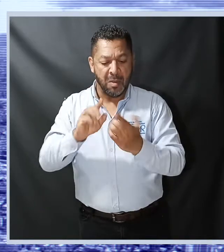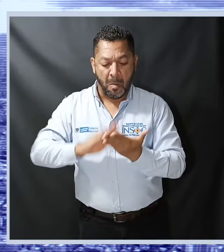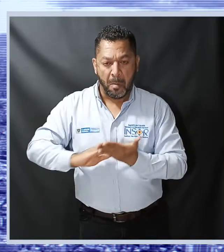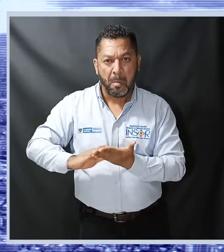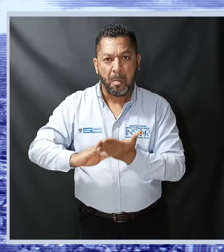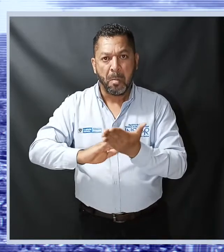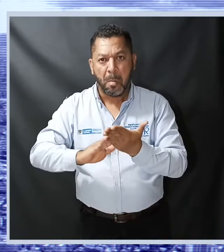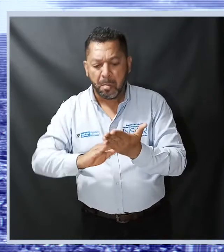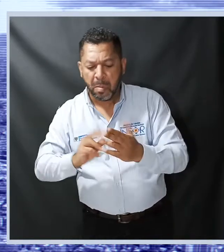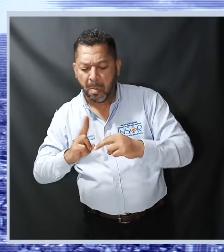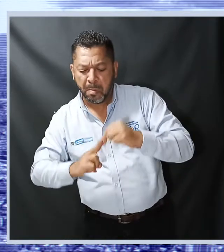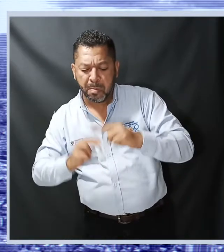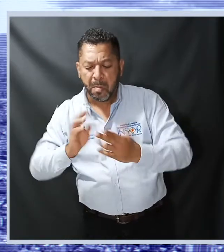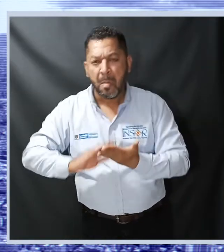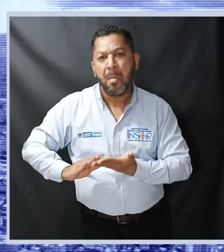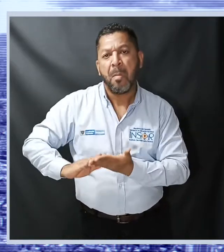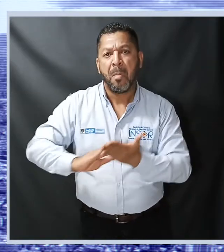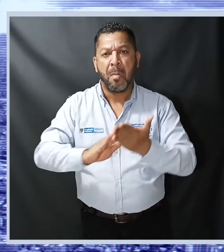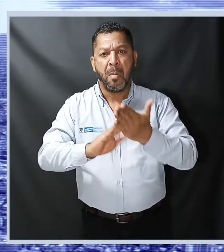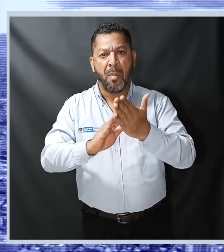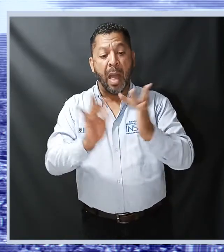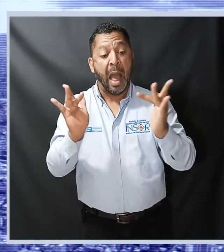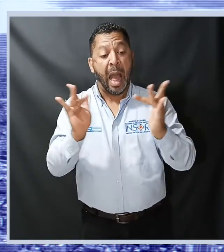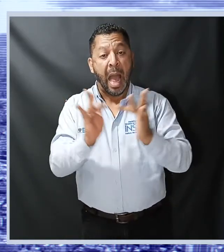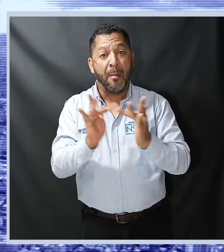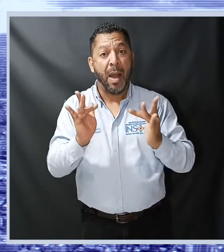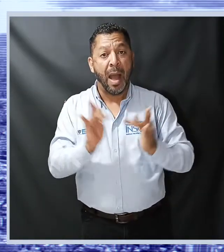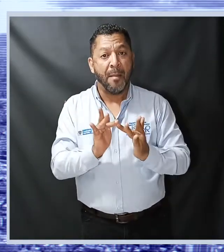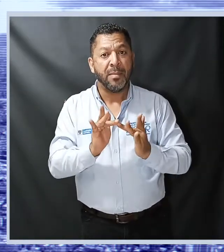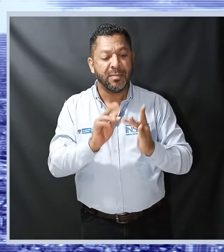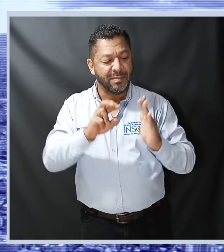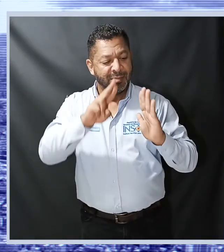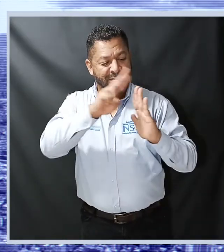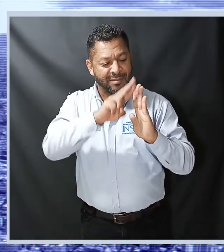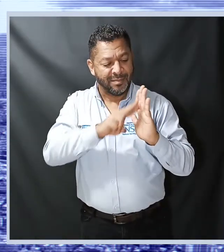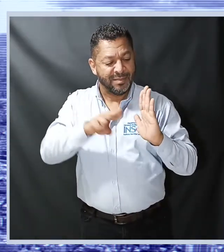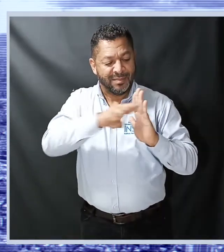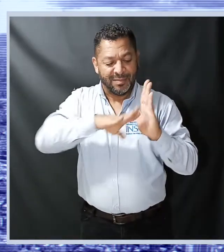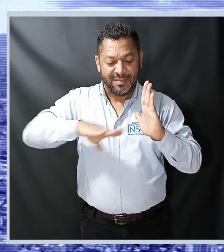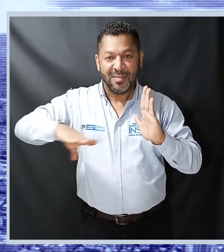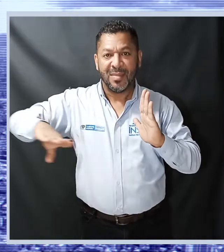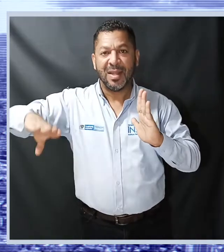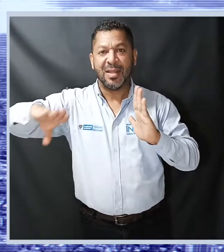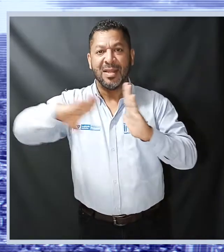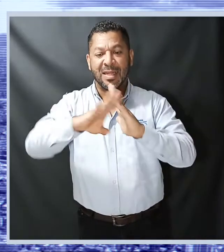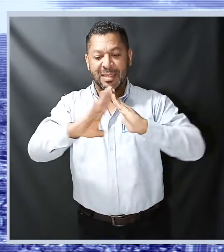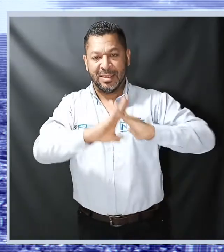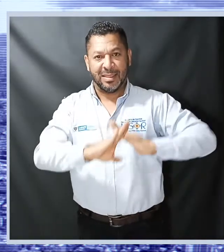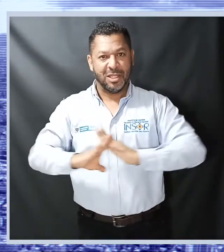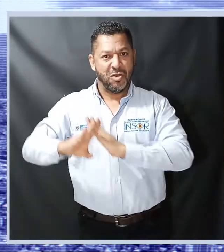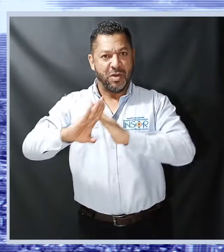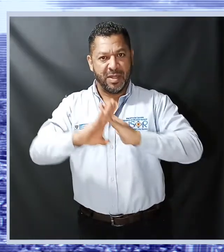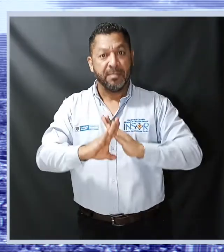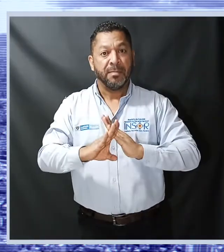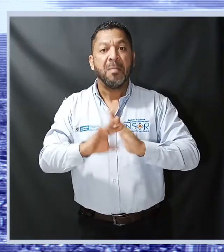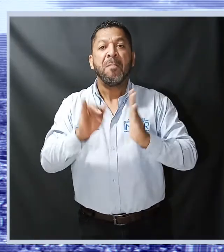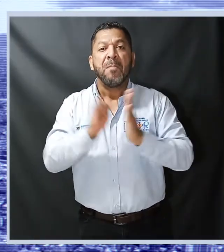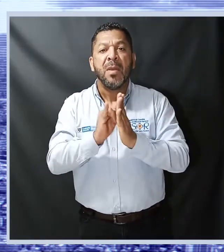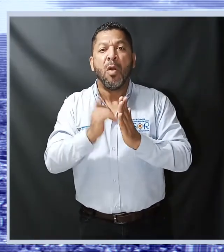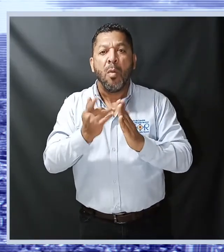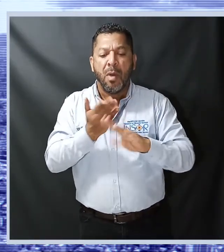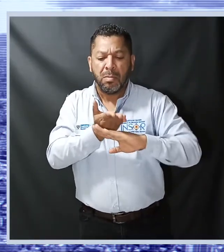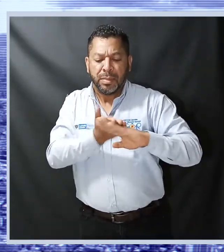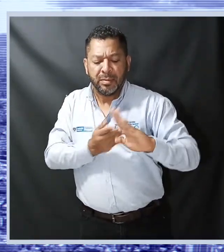hacer obras de reconstrucción, mantenimiento y adecuación, buscando llenar los estándares de seguridad